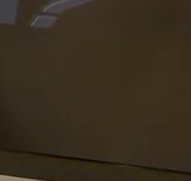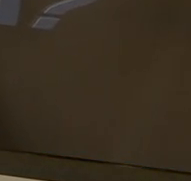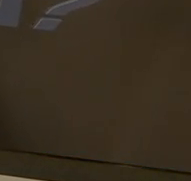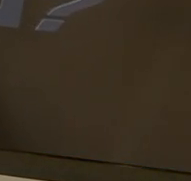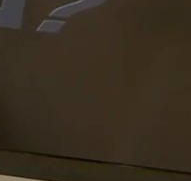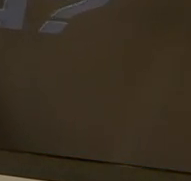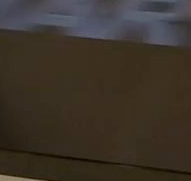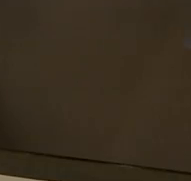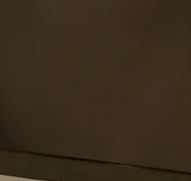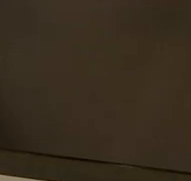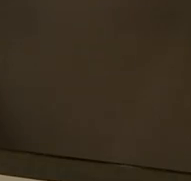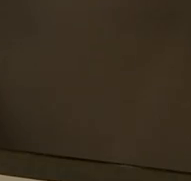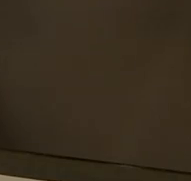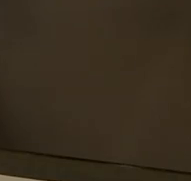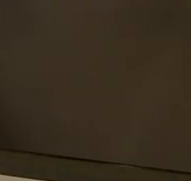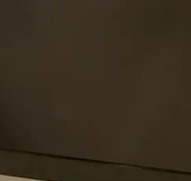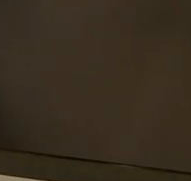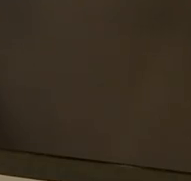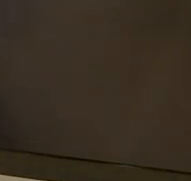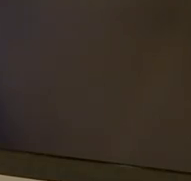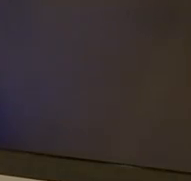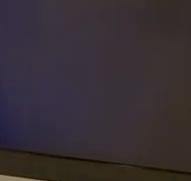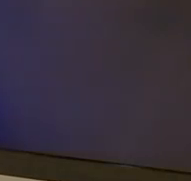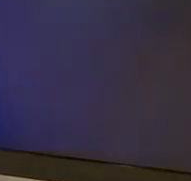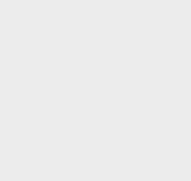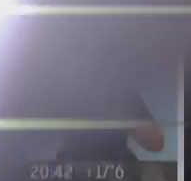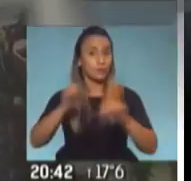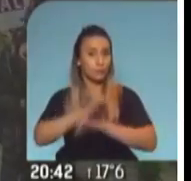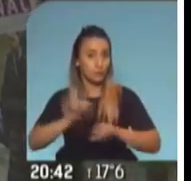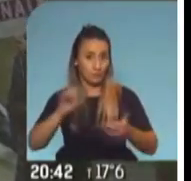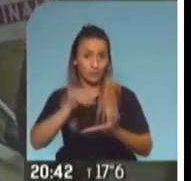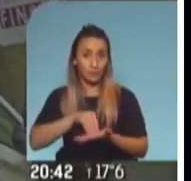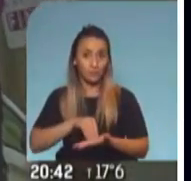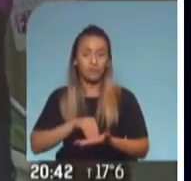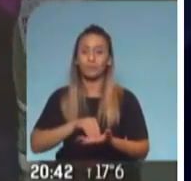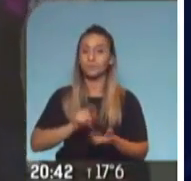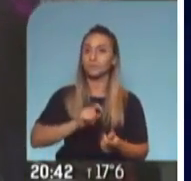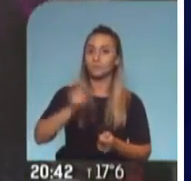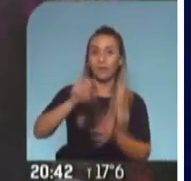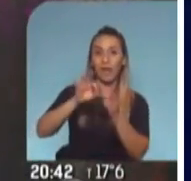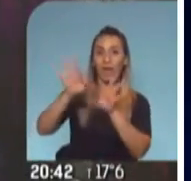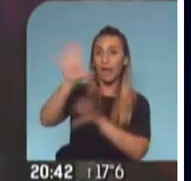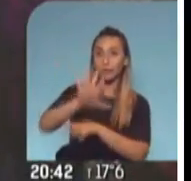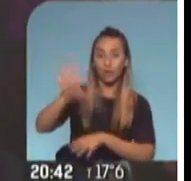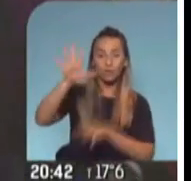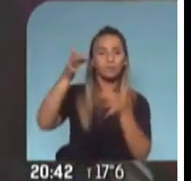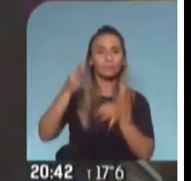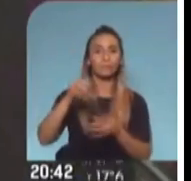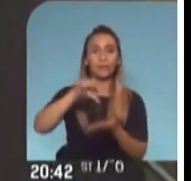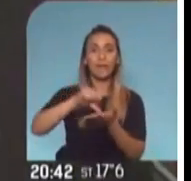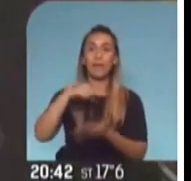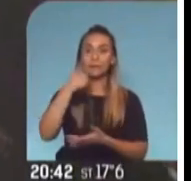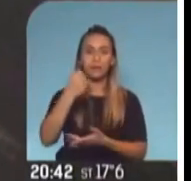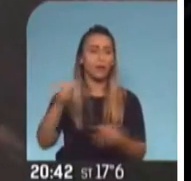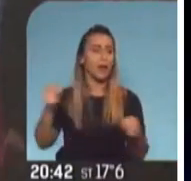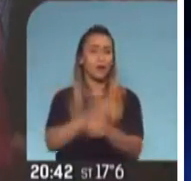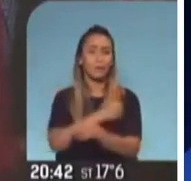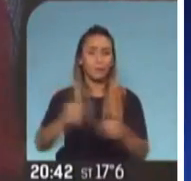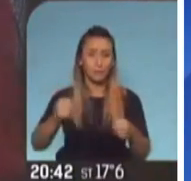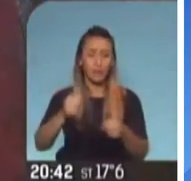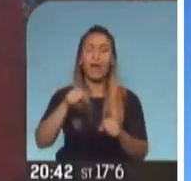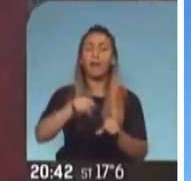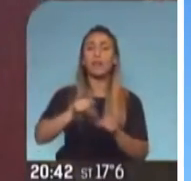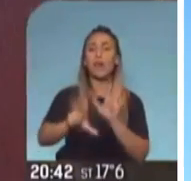medicina les preste una ayuda efectiva para morir. Nos vamos a Europa. España aprobó la ley de eutanasia y